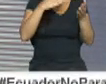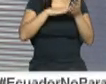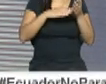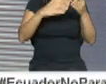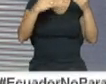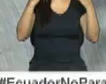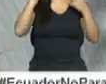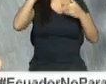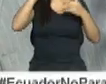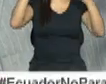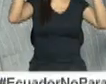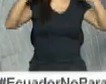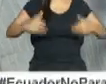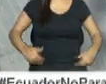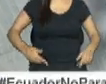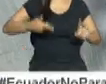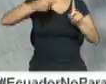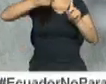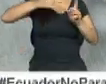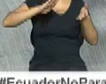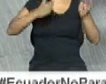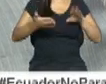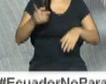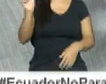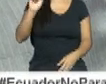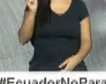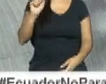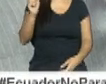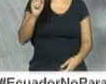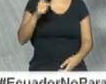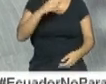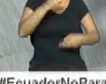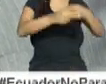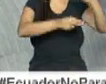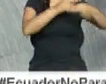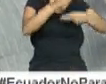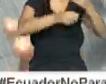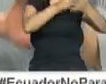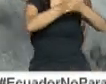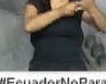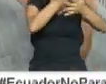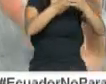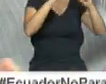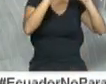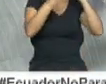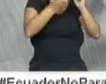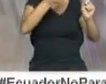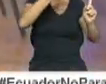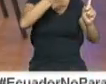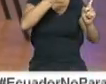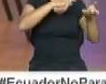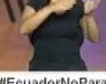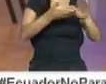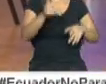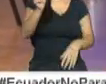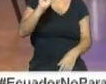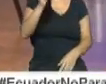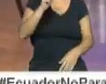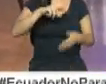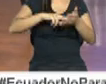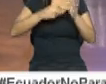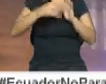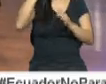a los líderes, no es liquidar a una generación de luchadores populares, sino la idea es liquidar la idea, liquidar la ideología lo